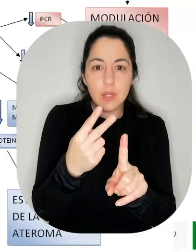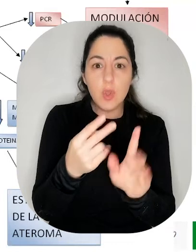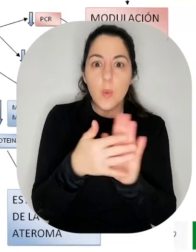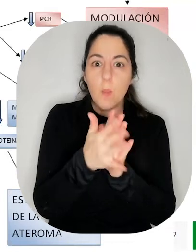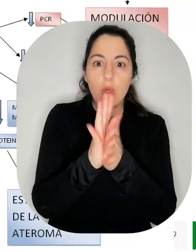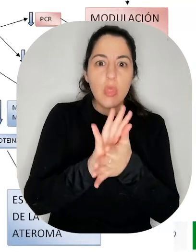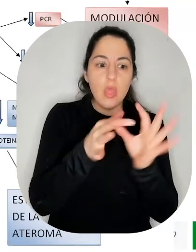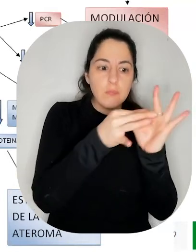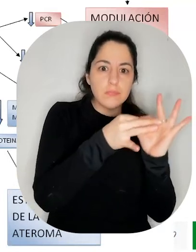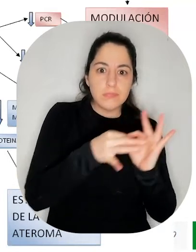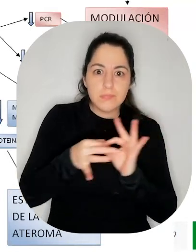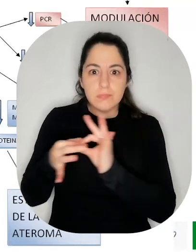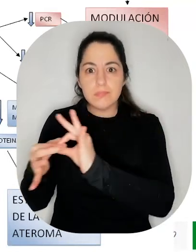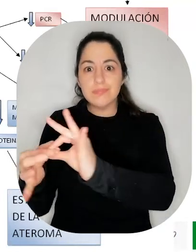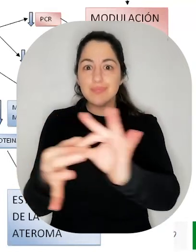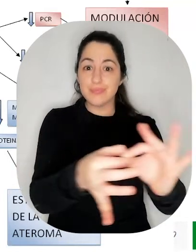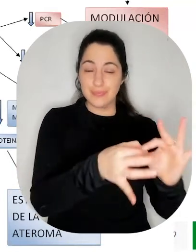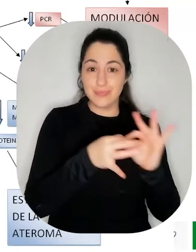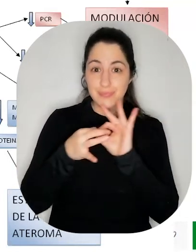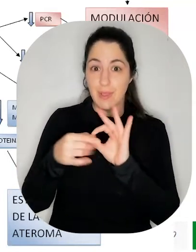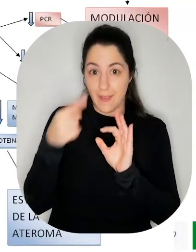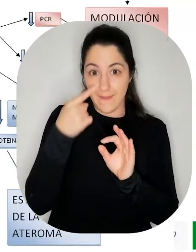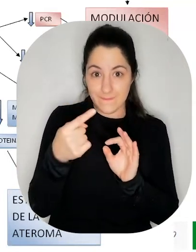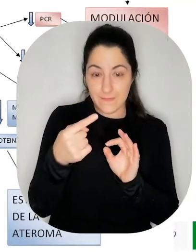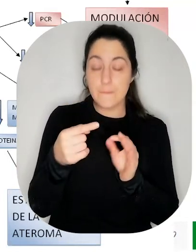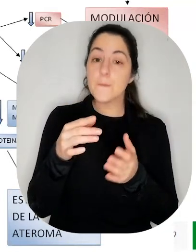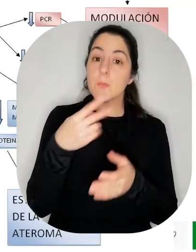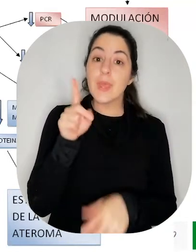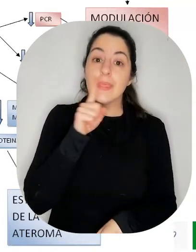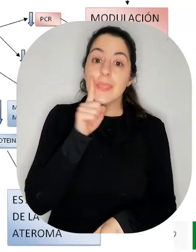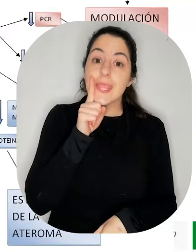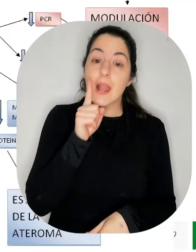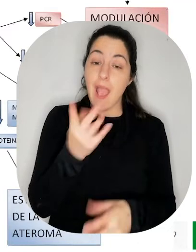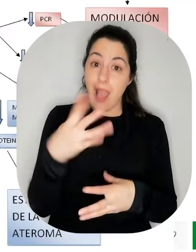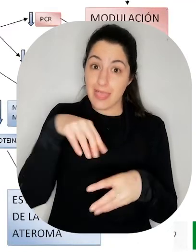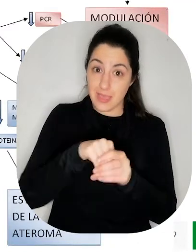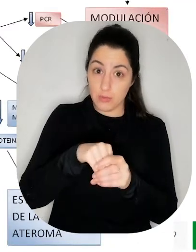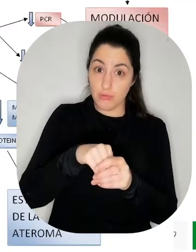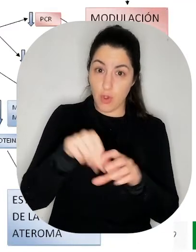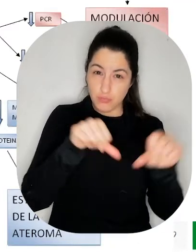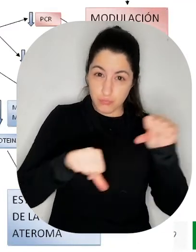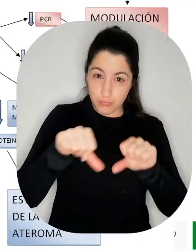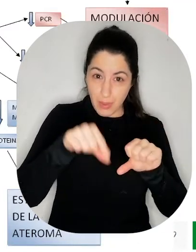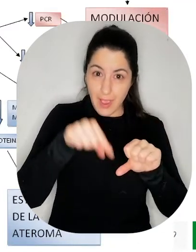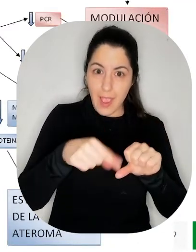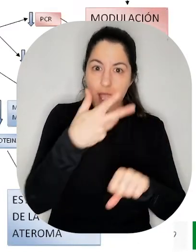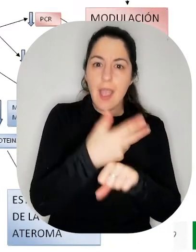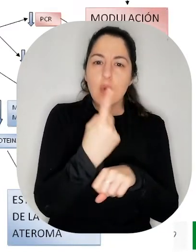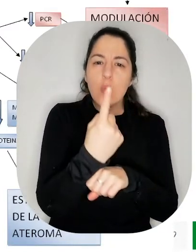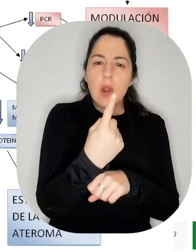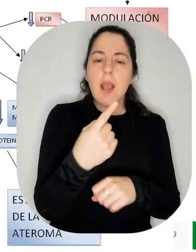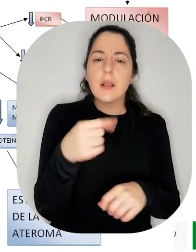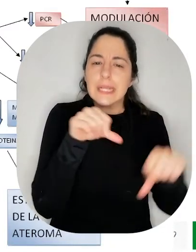como para ver la complejidad de cascadas que pueden ocurrir. En este caso, tienen unas moléculas dentro de estos